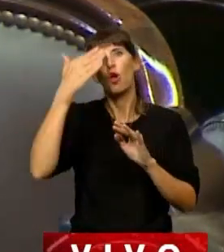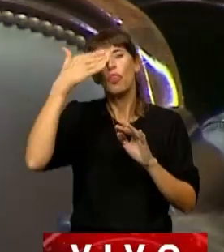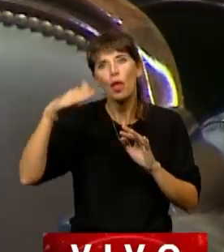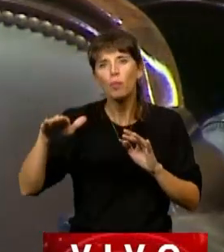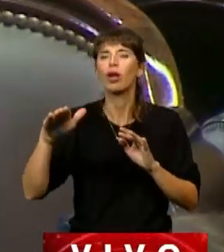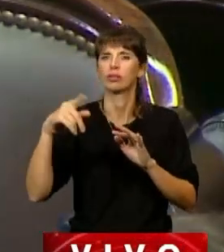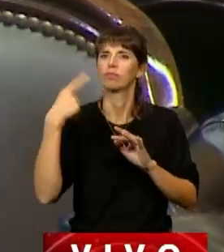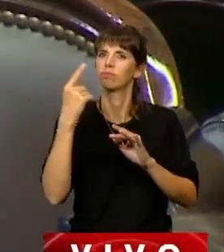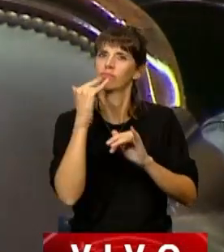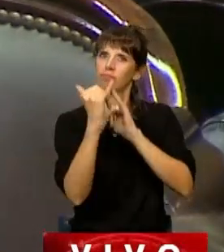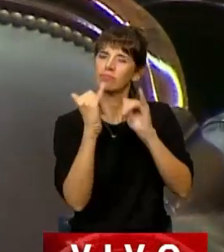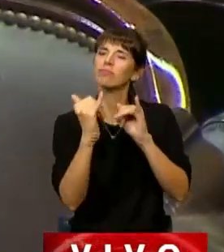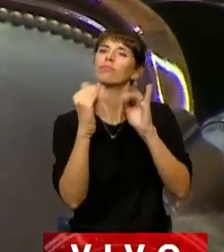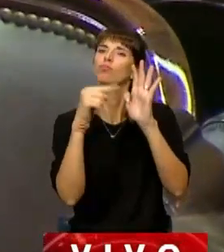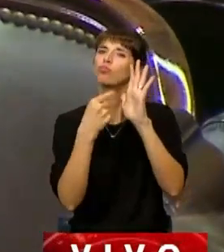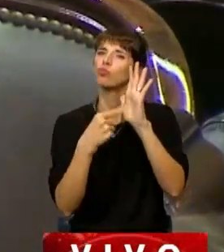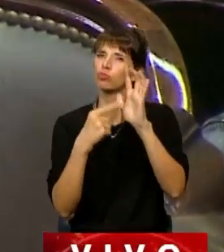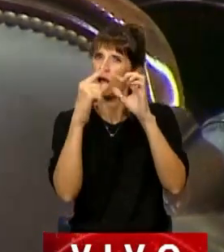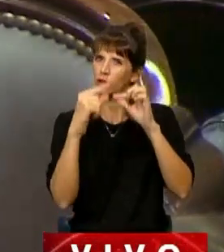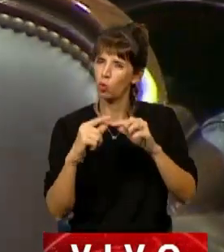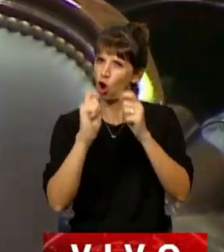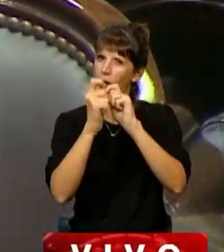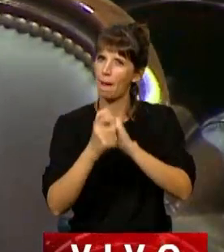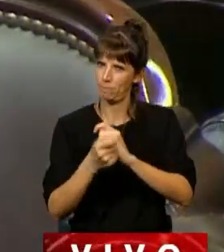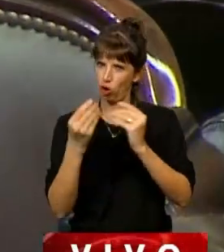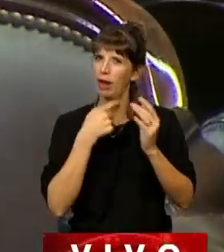las sugerencias, las modificaciones de algunos artículos.